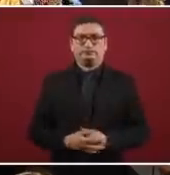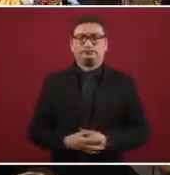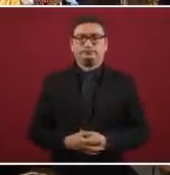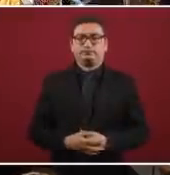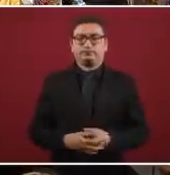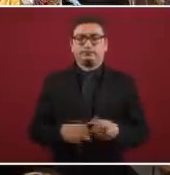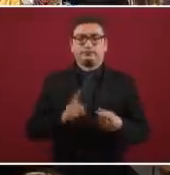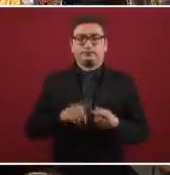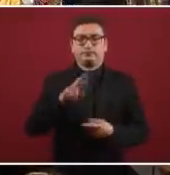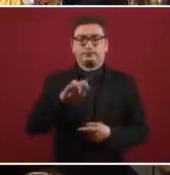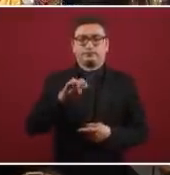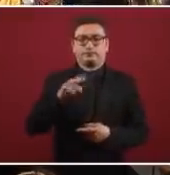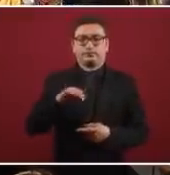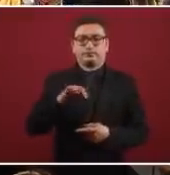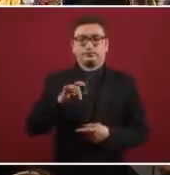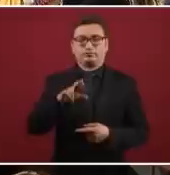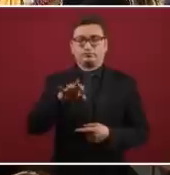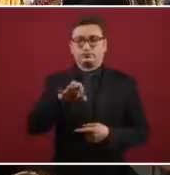Ramón Flores,